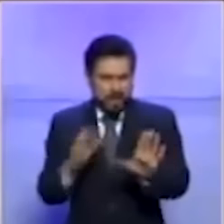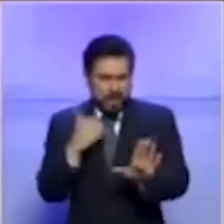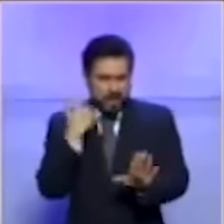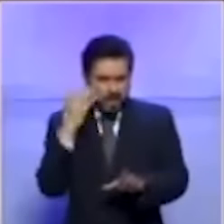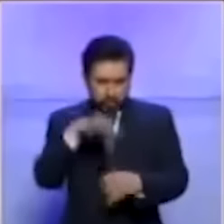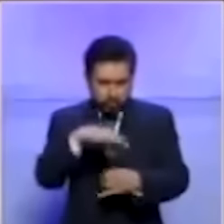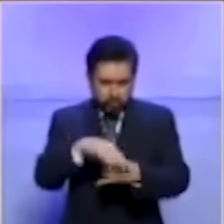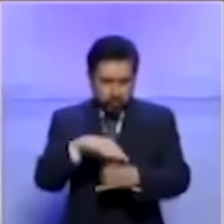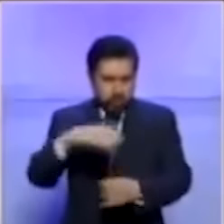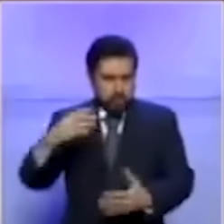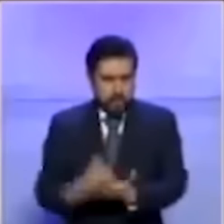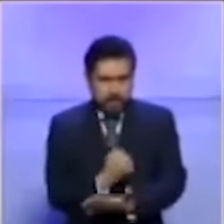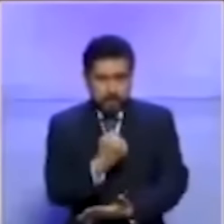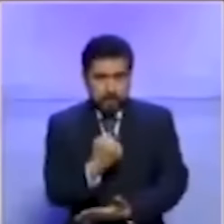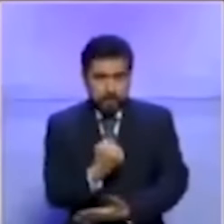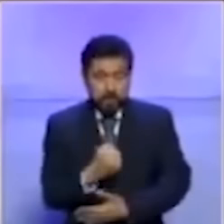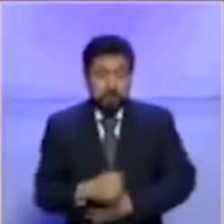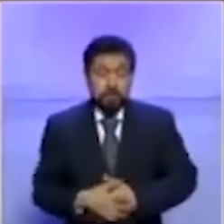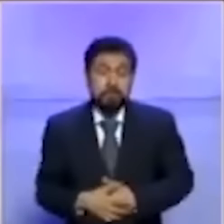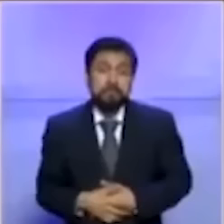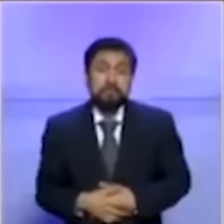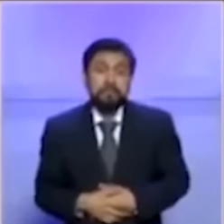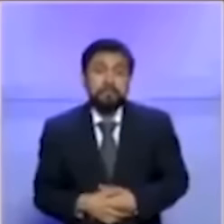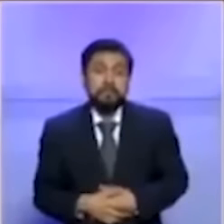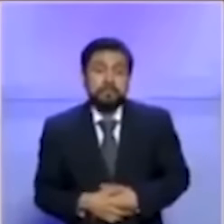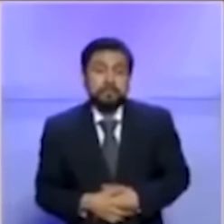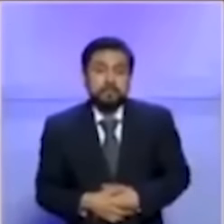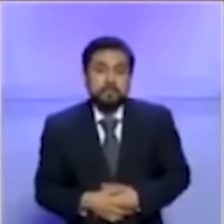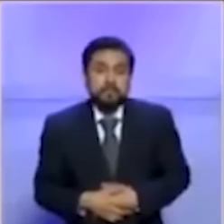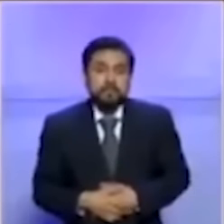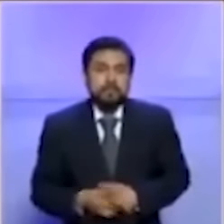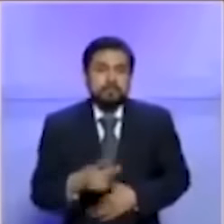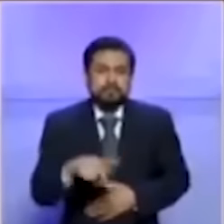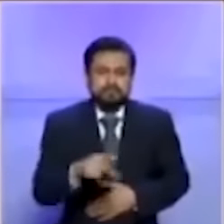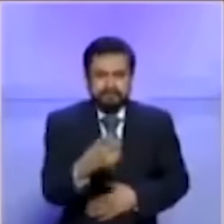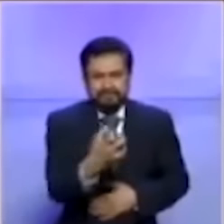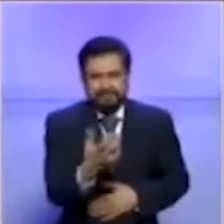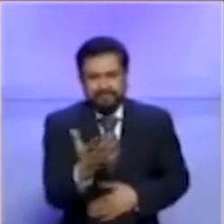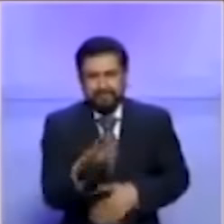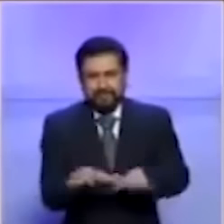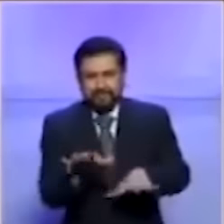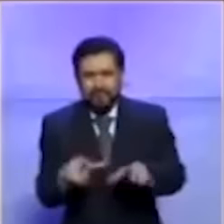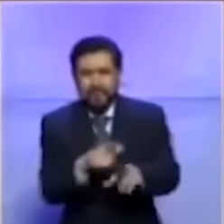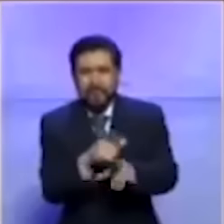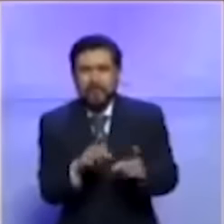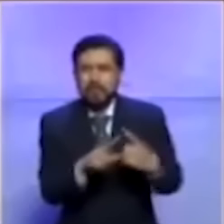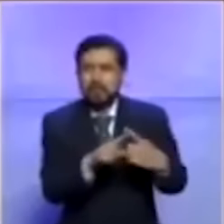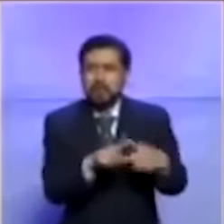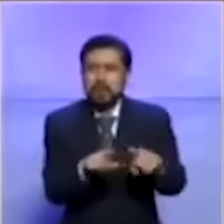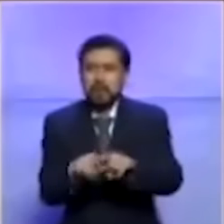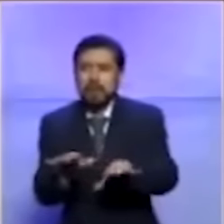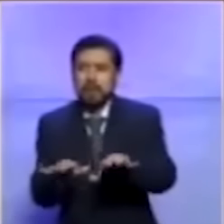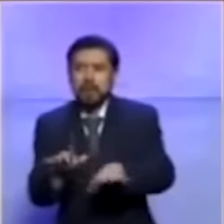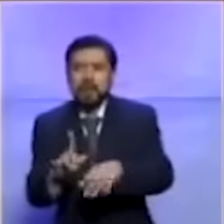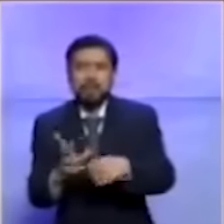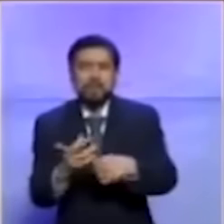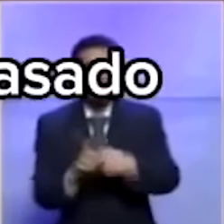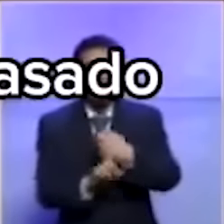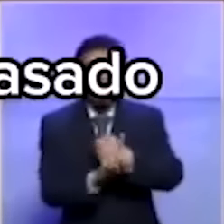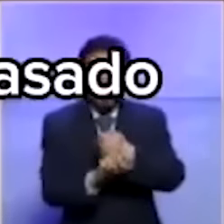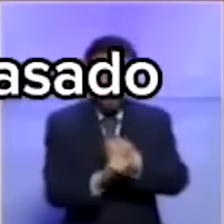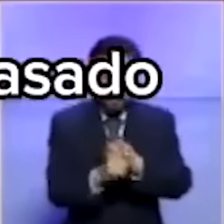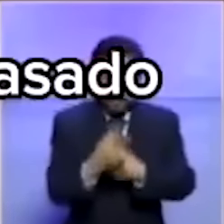la ingerencia inconstitucional de funcionario público contraviene ese Progreso